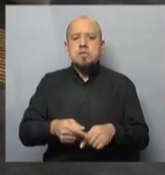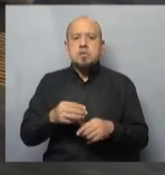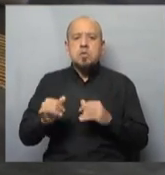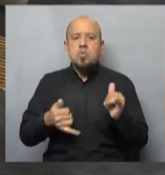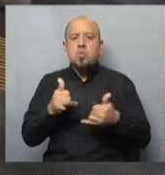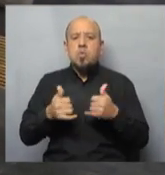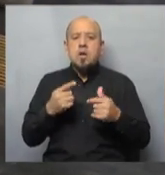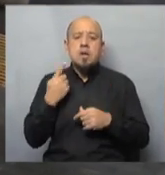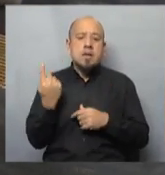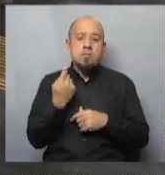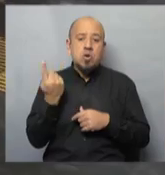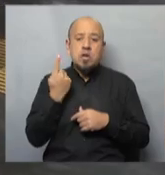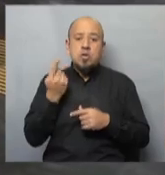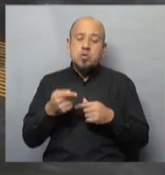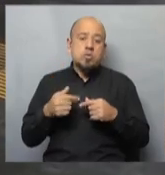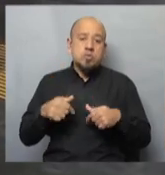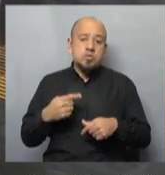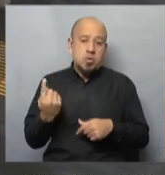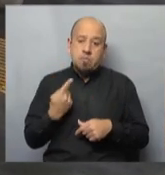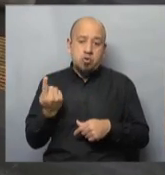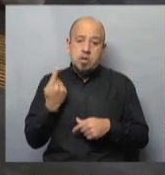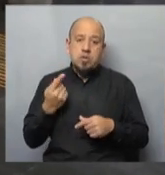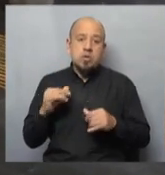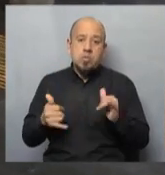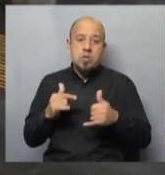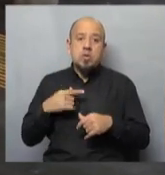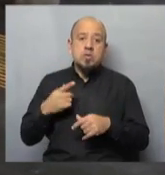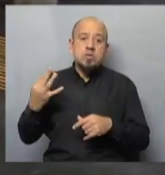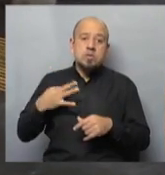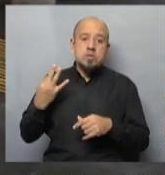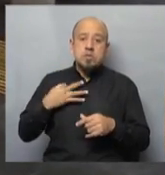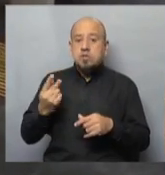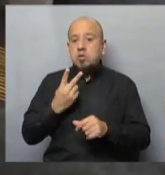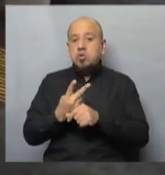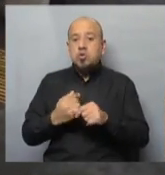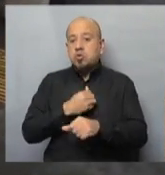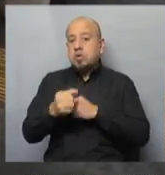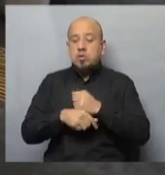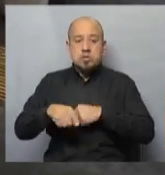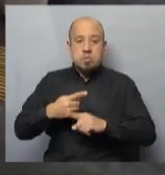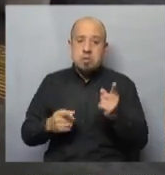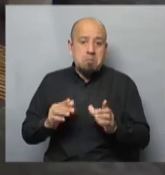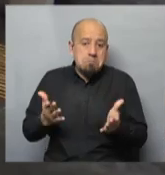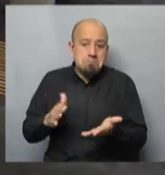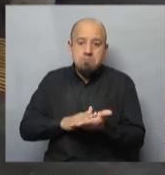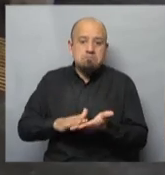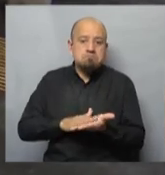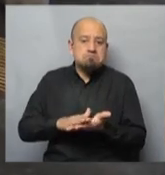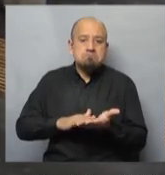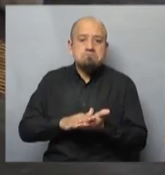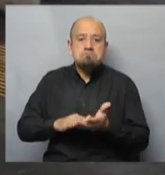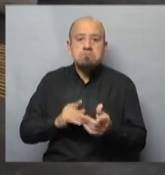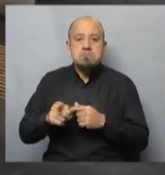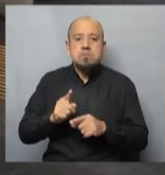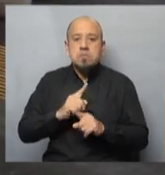torneos activamente en los últimos años. Y una de ellas no juega hace 2 años y medio y no participó en